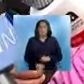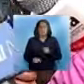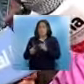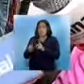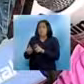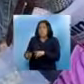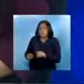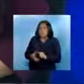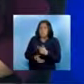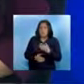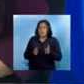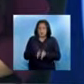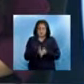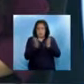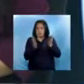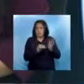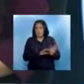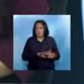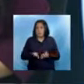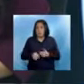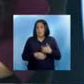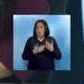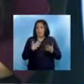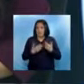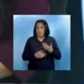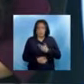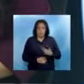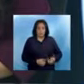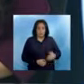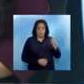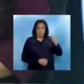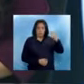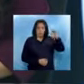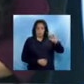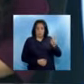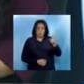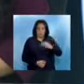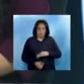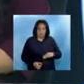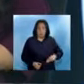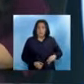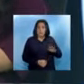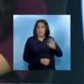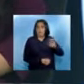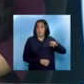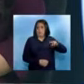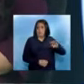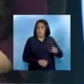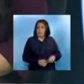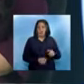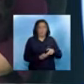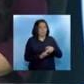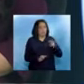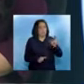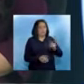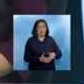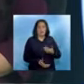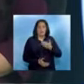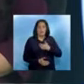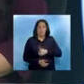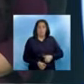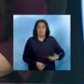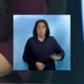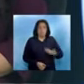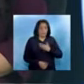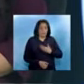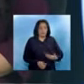consulta en el Diario de Comercio el día de hoy. Y hablando de este gobierno, el futuro premier Fernando Zavala dejó de manera oficial la presidencia del directorio de